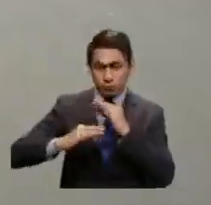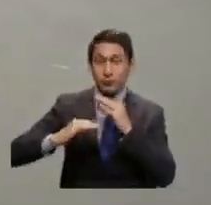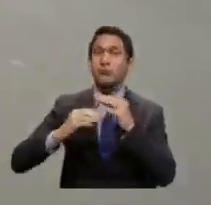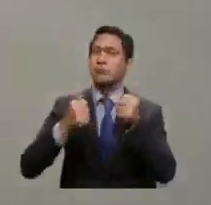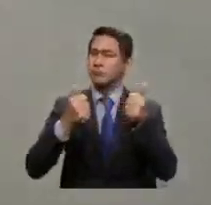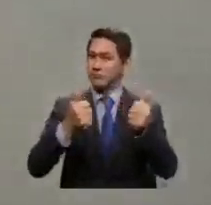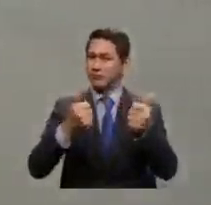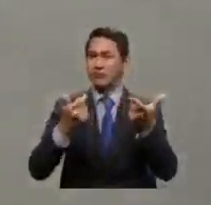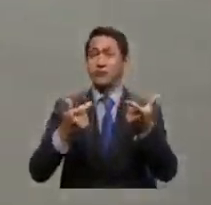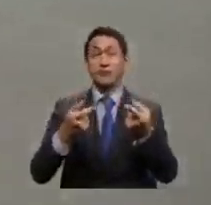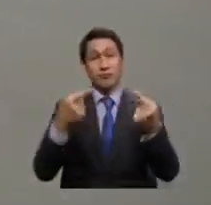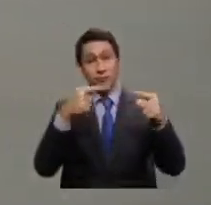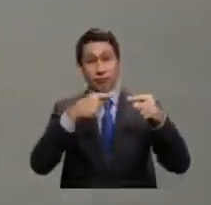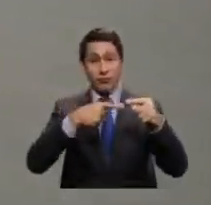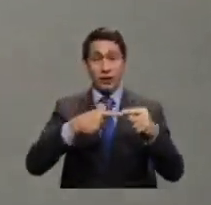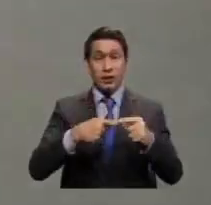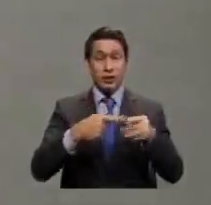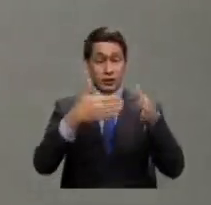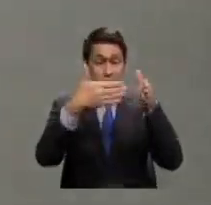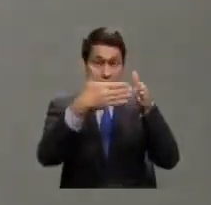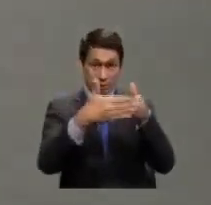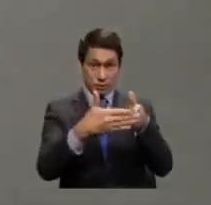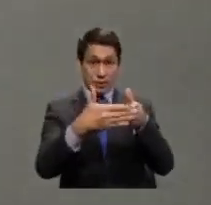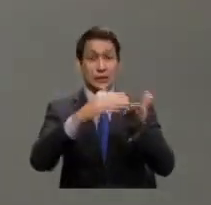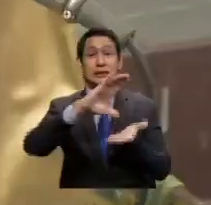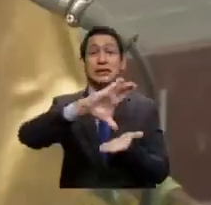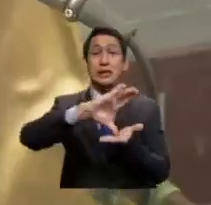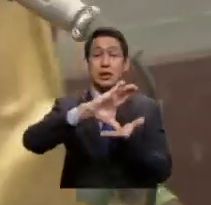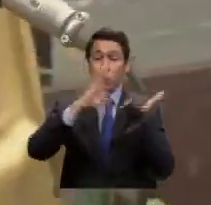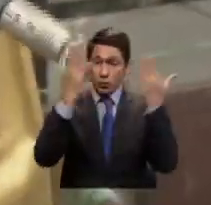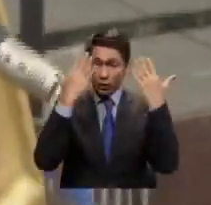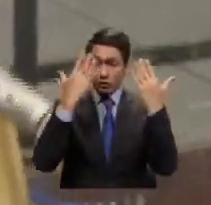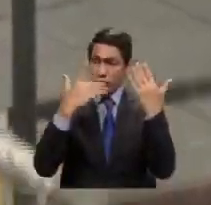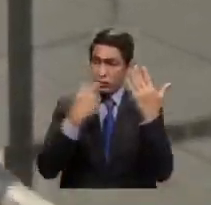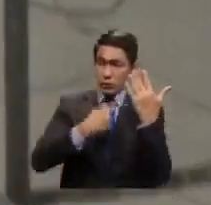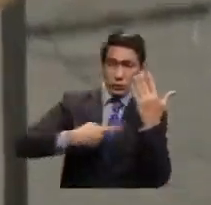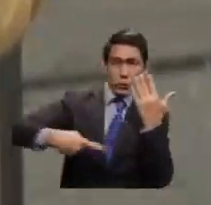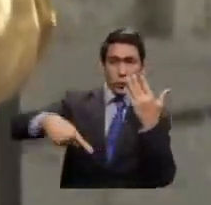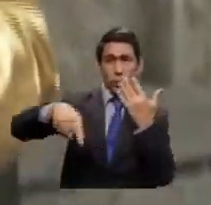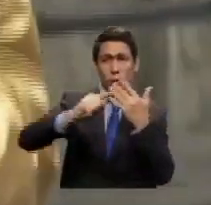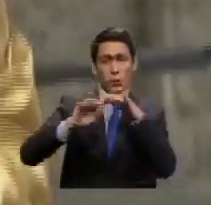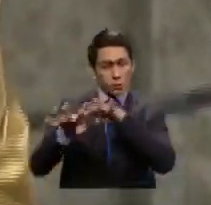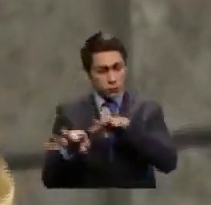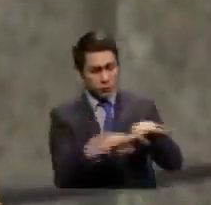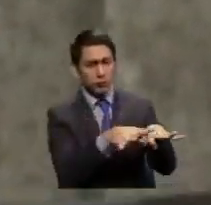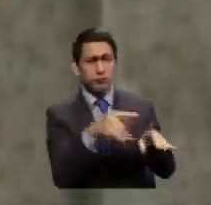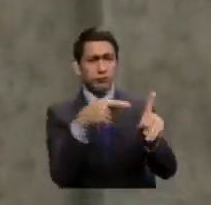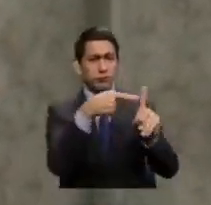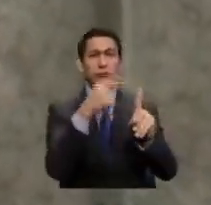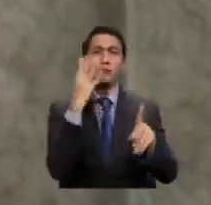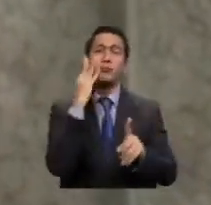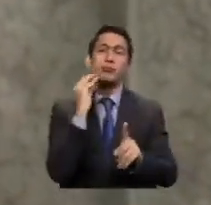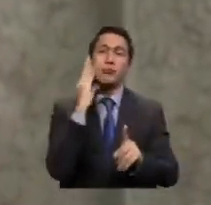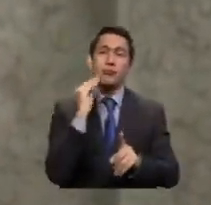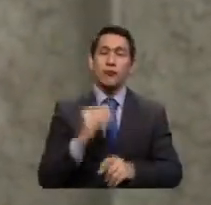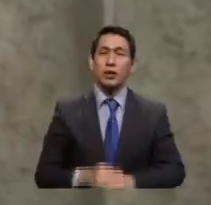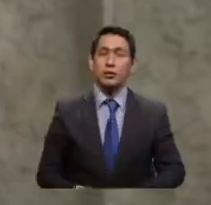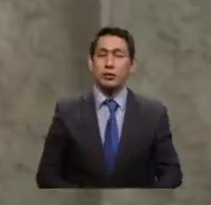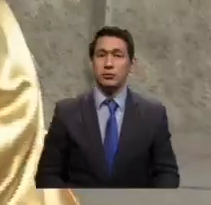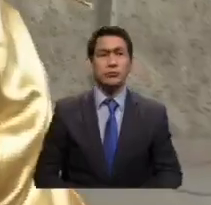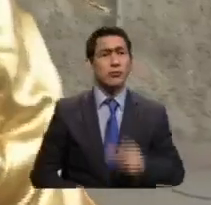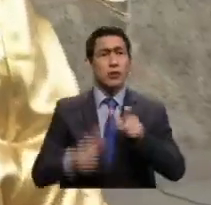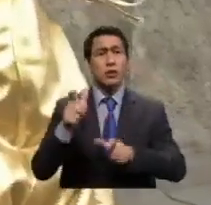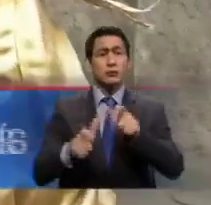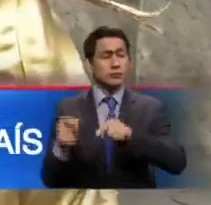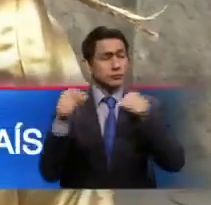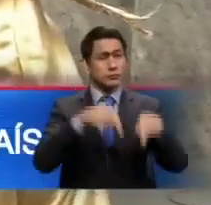Con su saxofón se apostó en una acera de Vaquerizo Moreno y Mendiburo a compartir un poco de su arte. ¿Qué tal ha sido la recepción de la gente que viene a